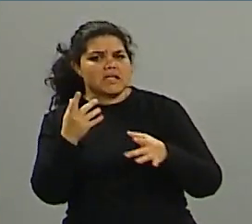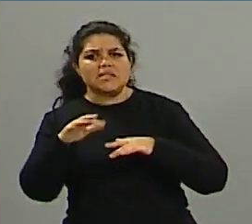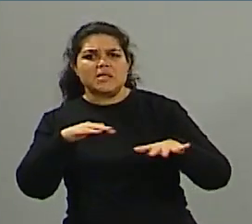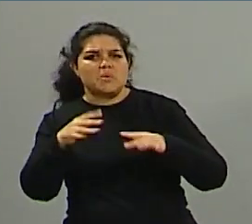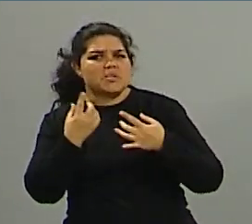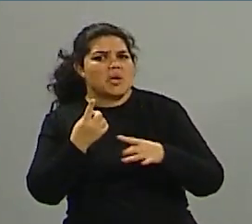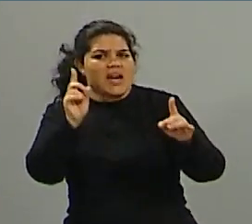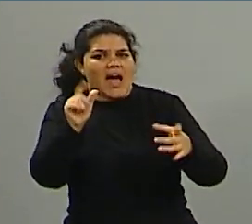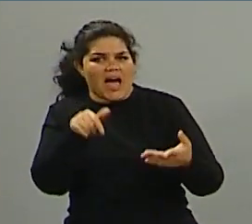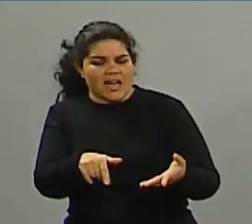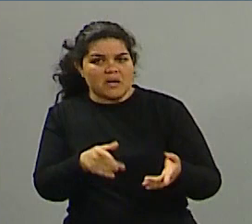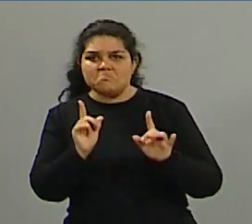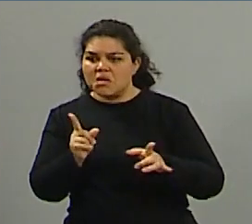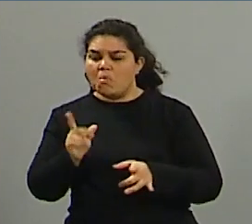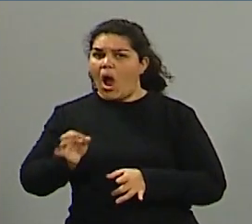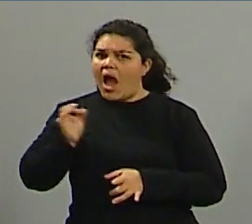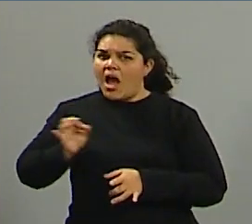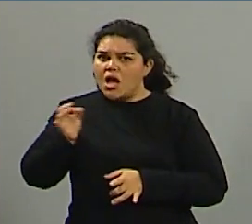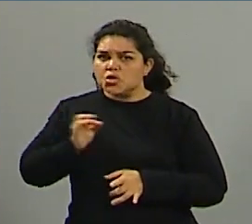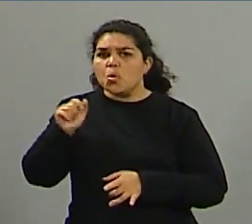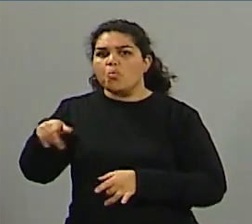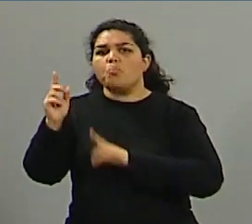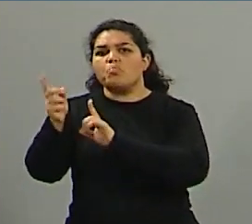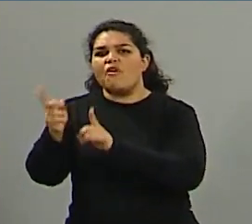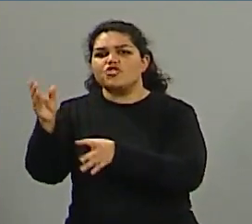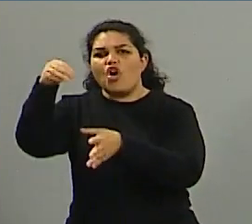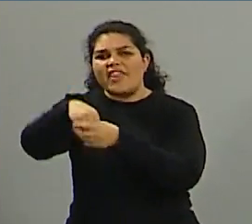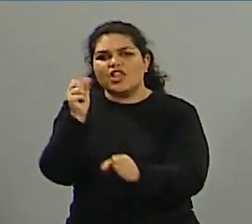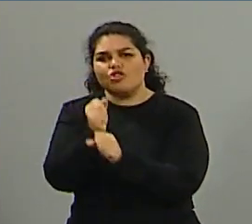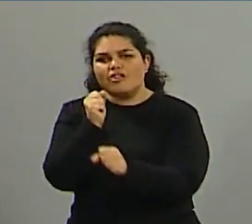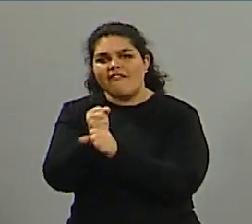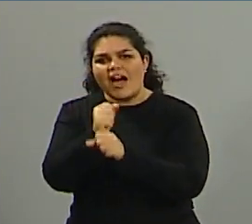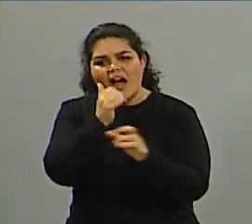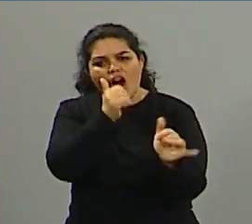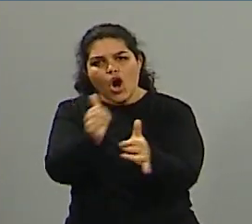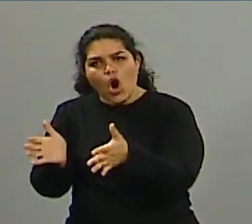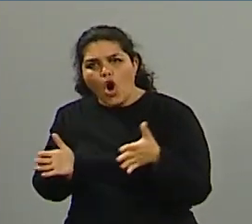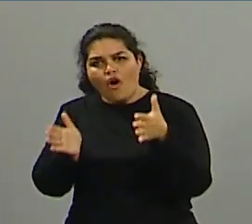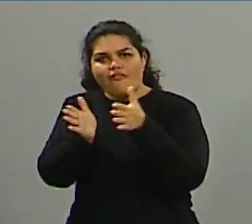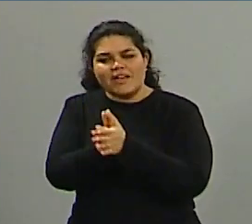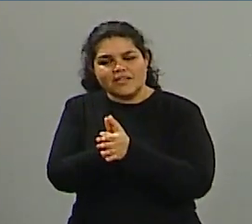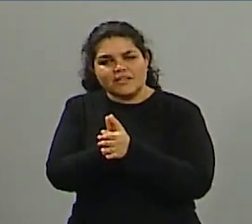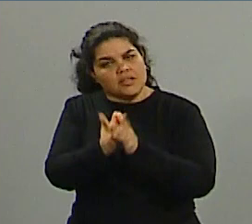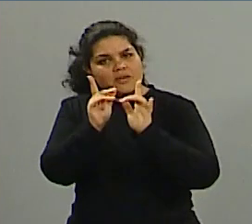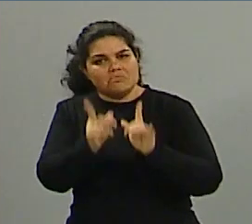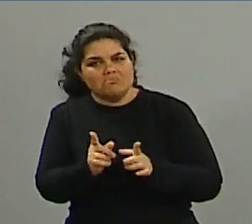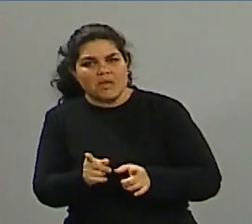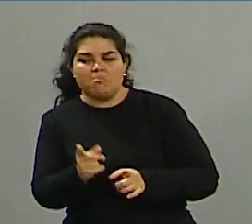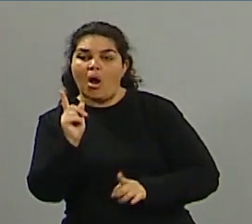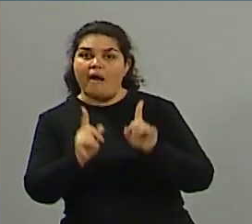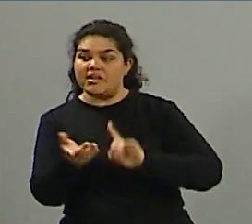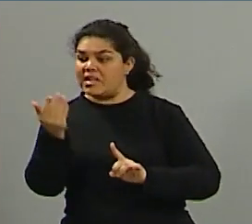de hace muchos años, me imagino que te ha pasado esto de encontrarte con ciertas situaciones relacionadas con lo electoral donde por